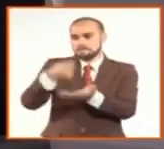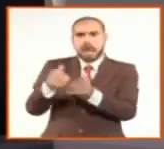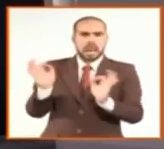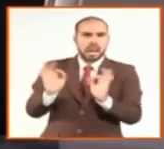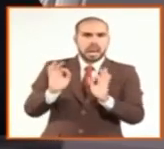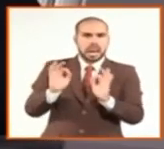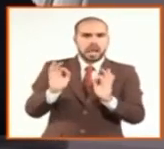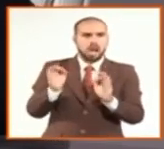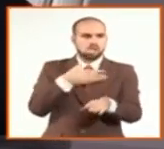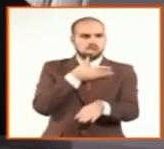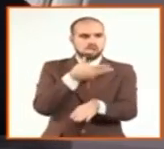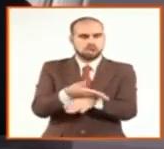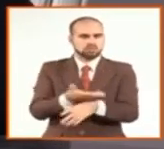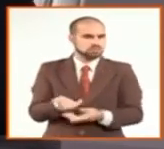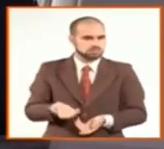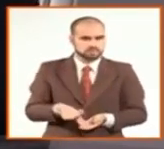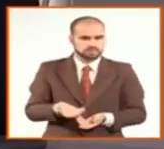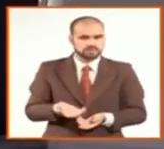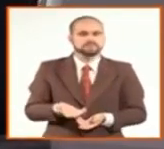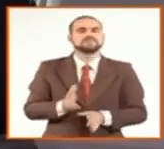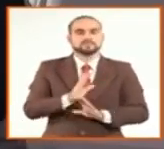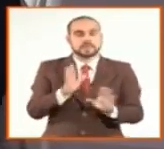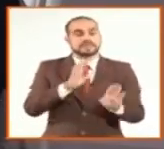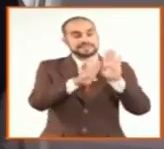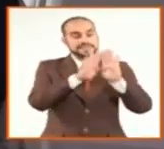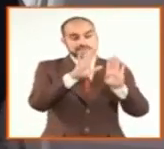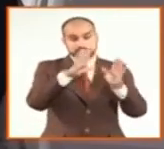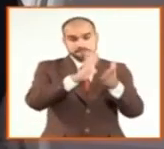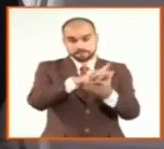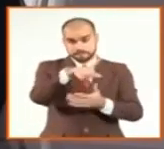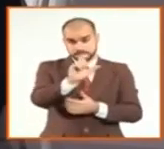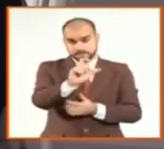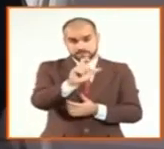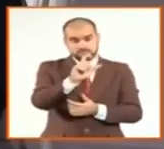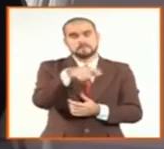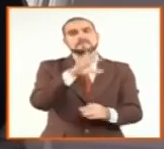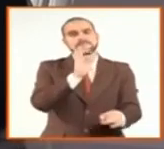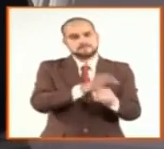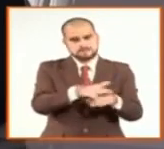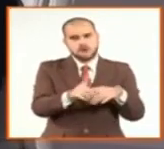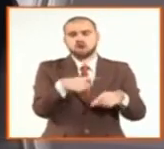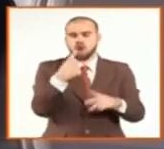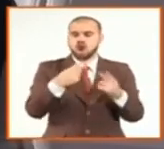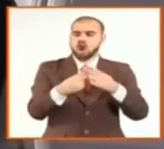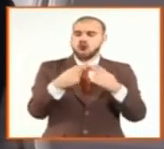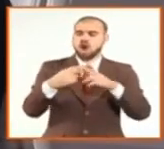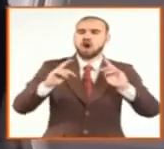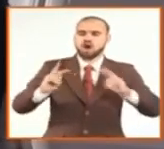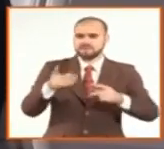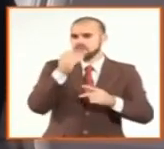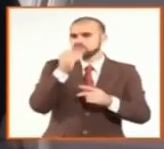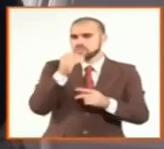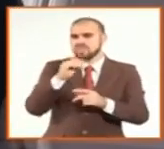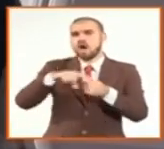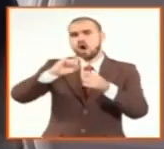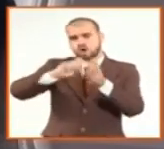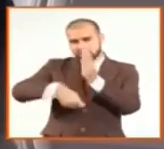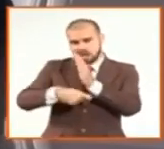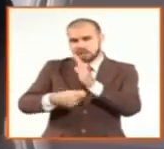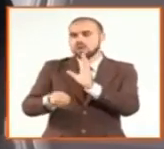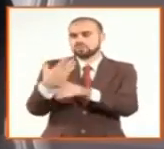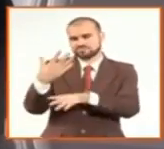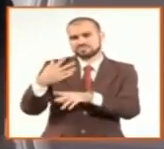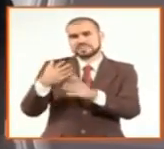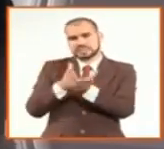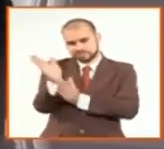tiendas en MLC permitieron, en primera instancia, recuperar la confianza de esos proveedores y reactivar esos contratos. Y aparecieron una serie